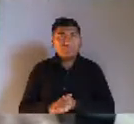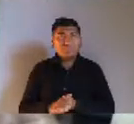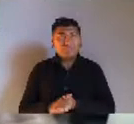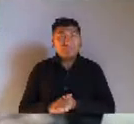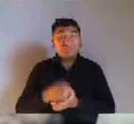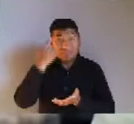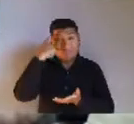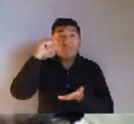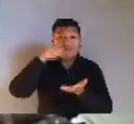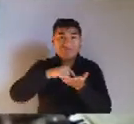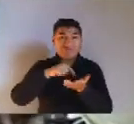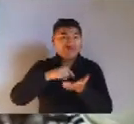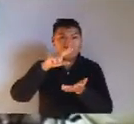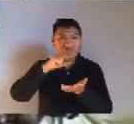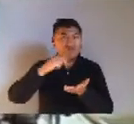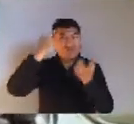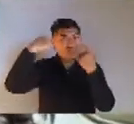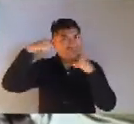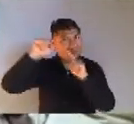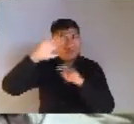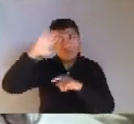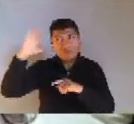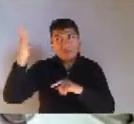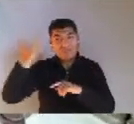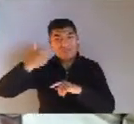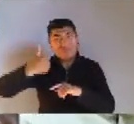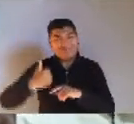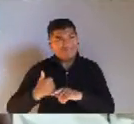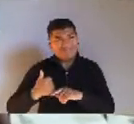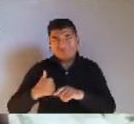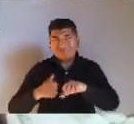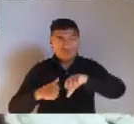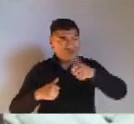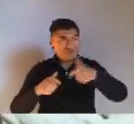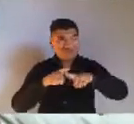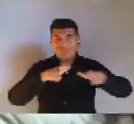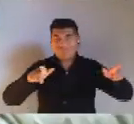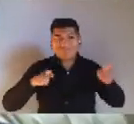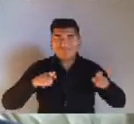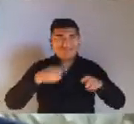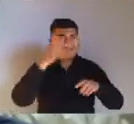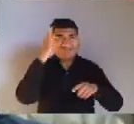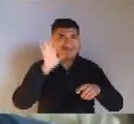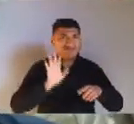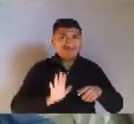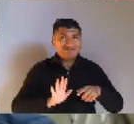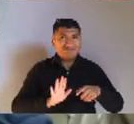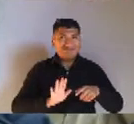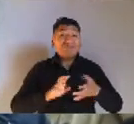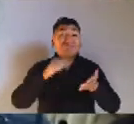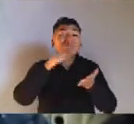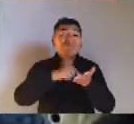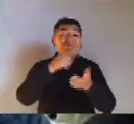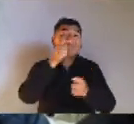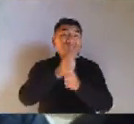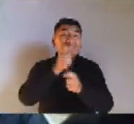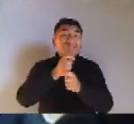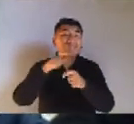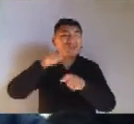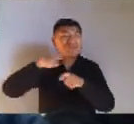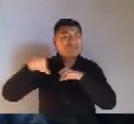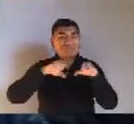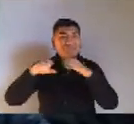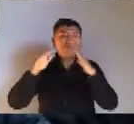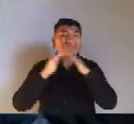Y para esto no tenemos que ir a la África, queridos hermanos, ni a otros lugares a evangelizar. Esta tarea la tenemos que hacer